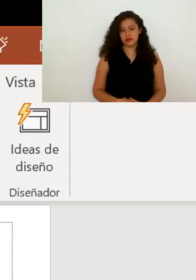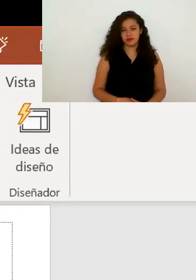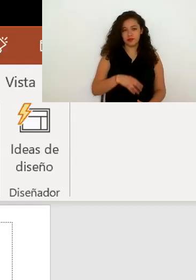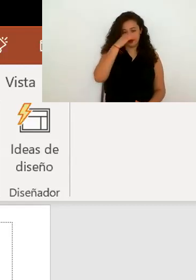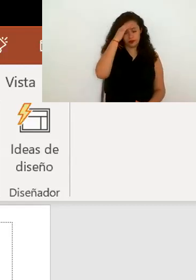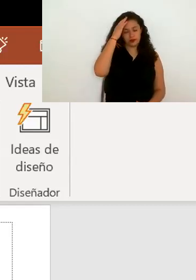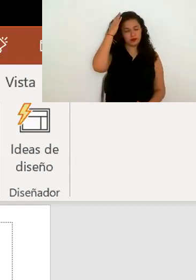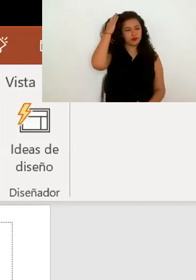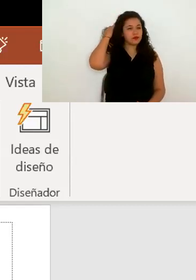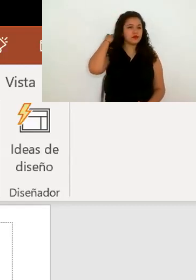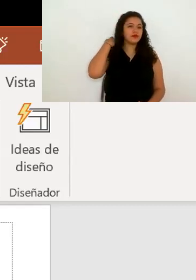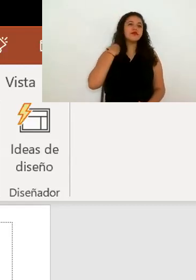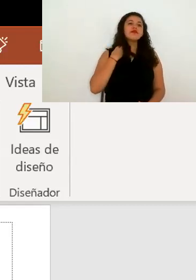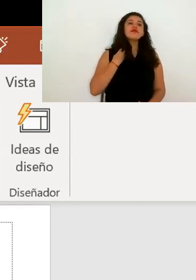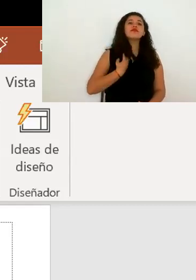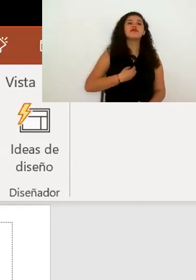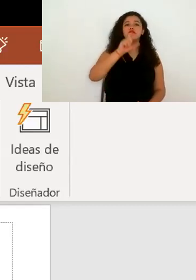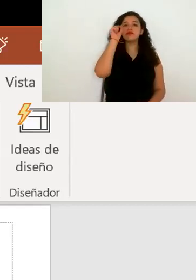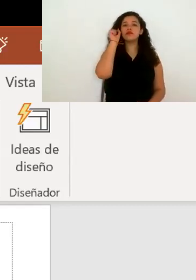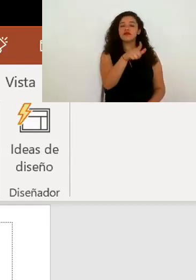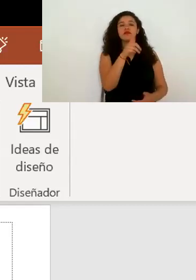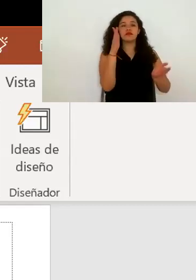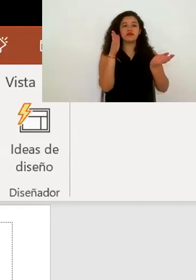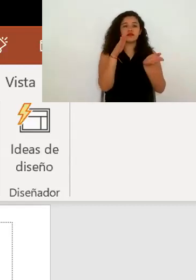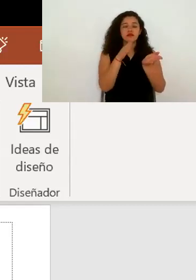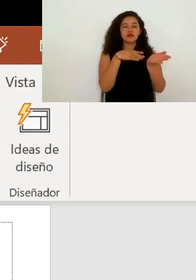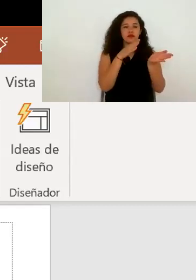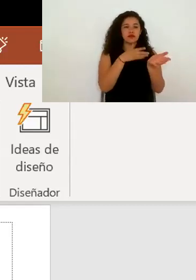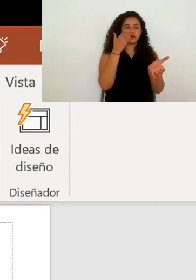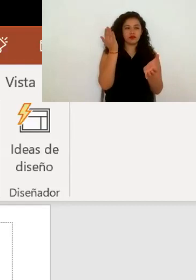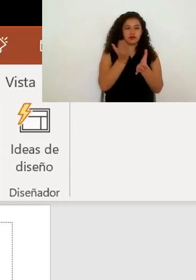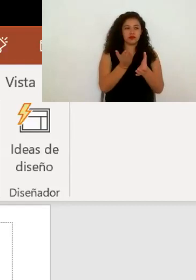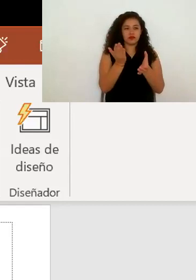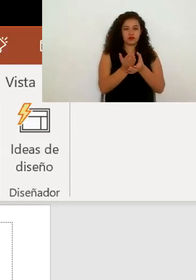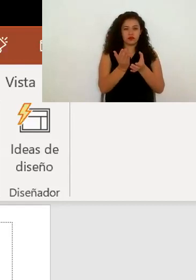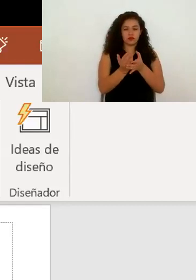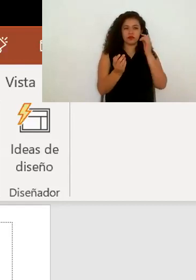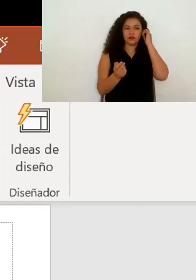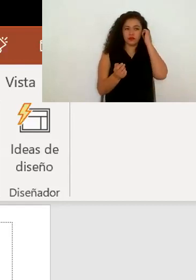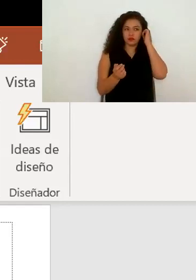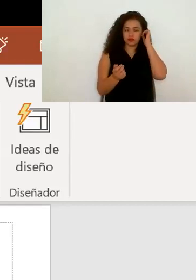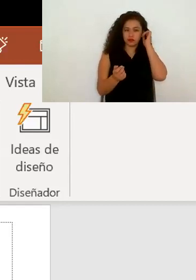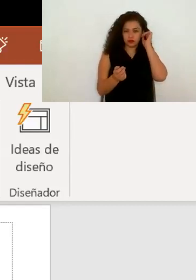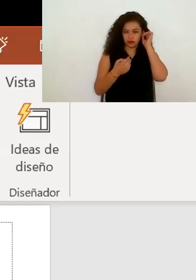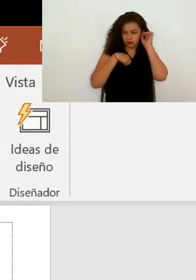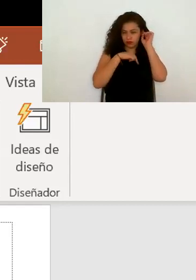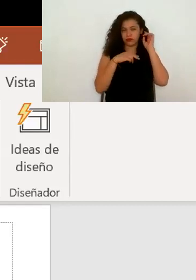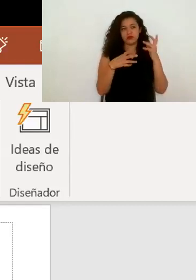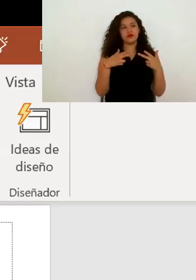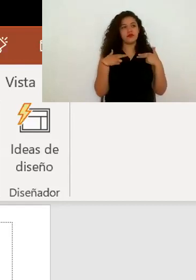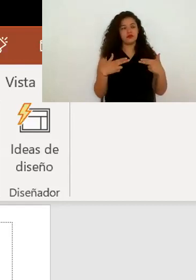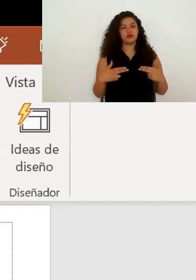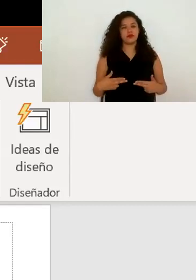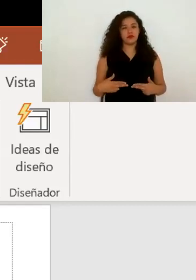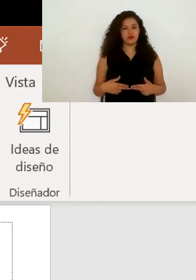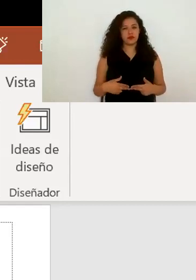También les comentaba que los expedientes, así como nosotros como seres humanos, los expedientes nacen,